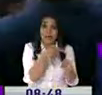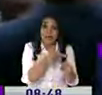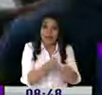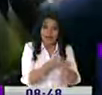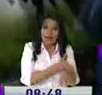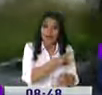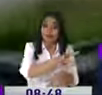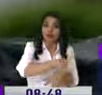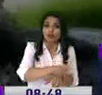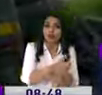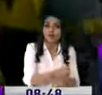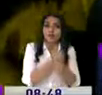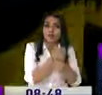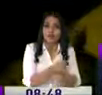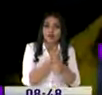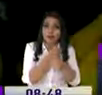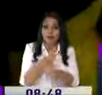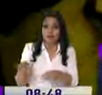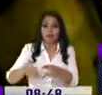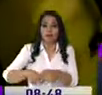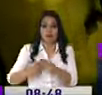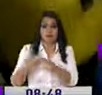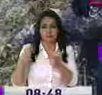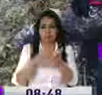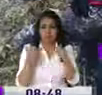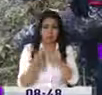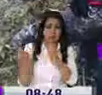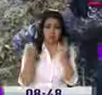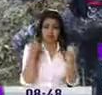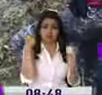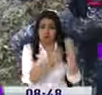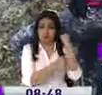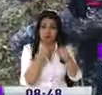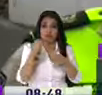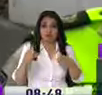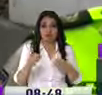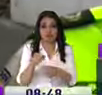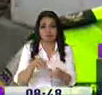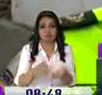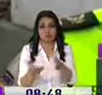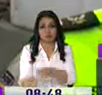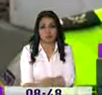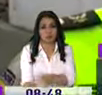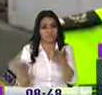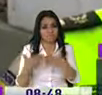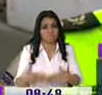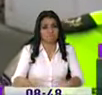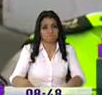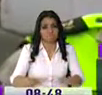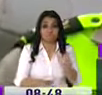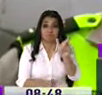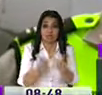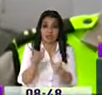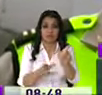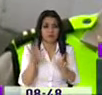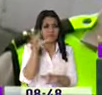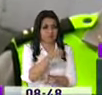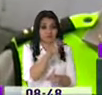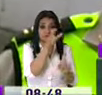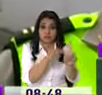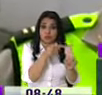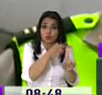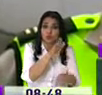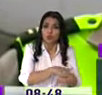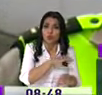Por ahí empezó la discusión, que minutos más tarde terminó en homicidio. Moradores indicaron y identificaron plenamente al ciudadano que